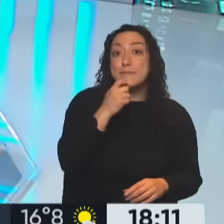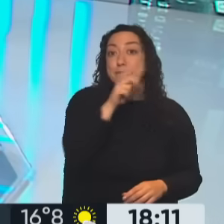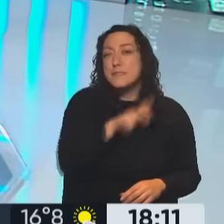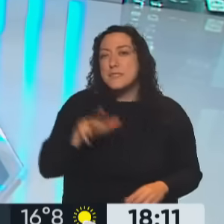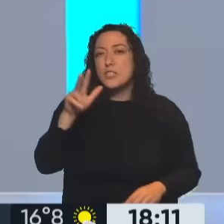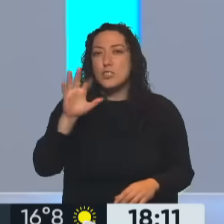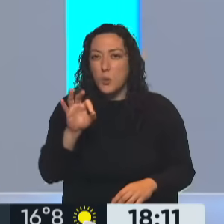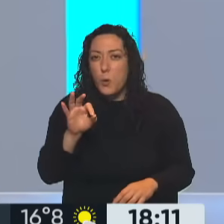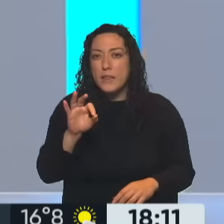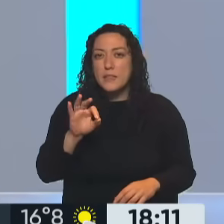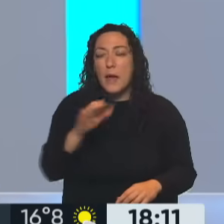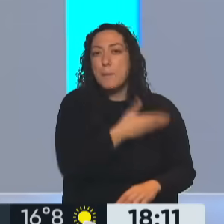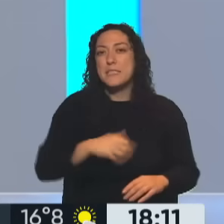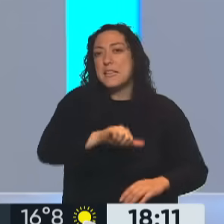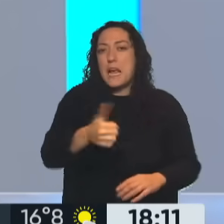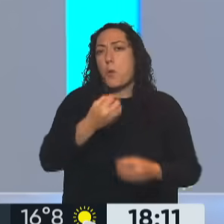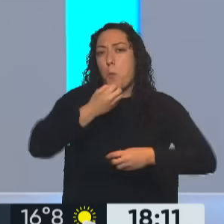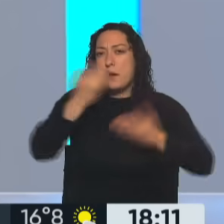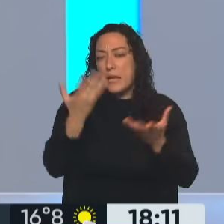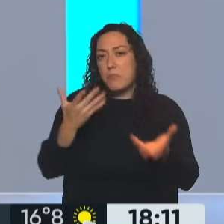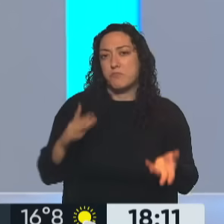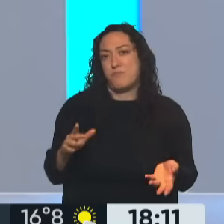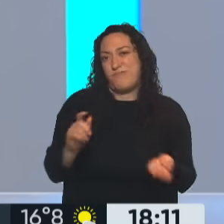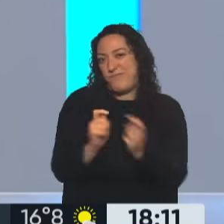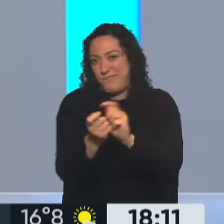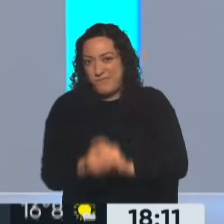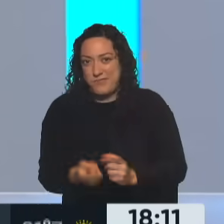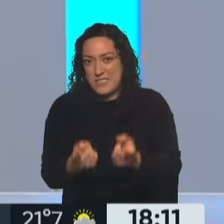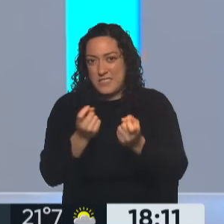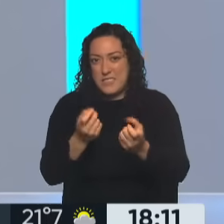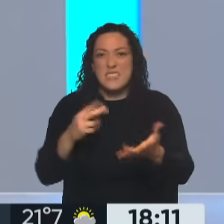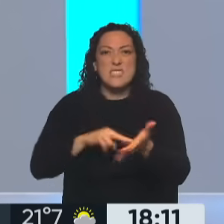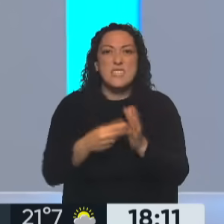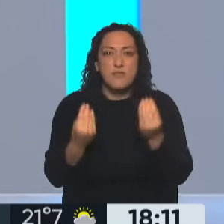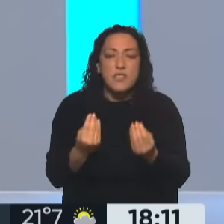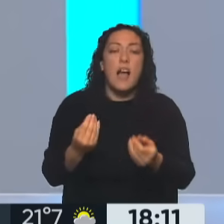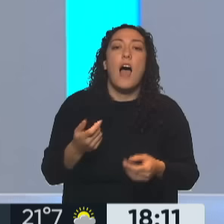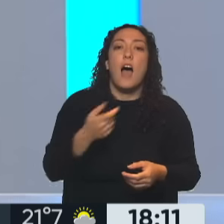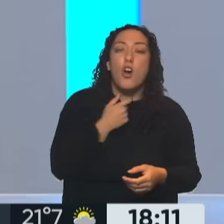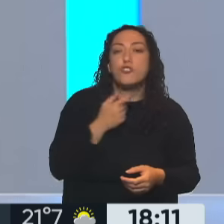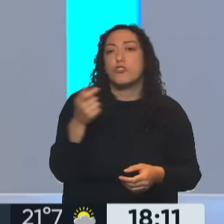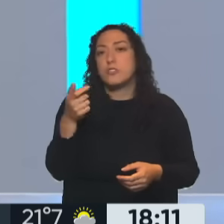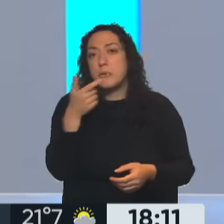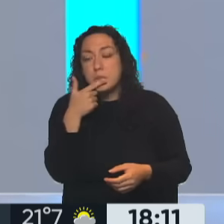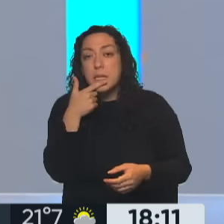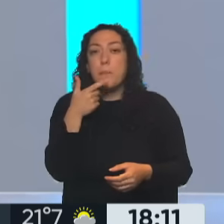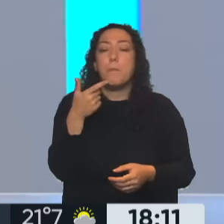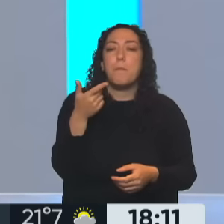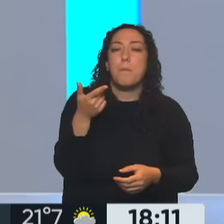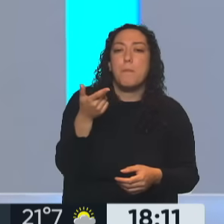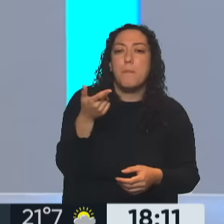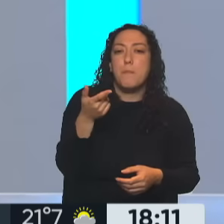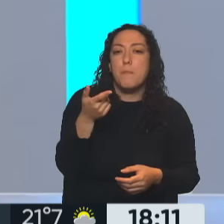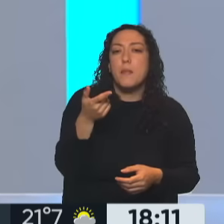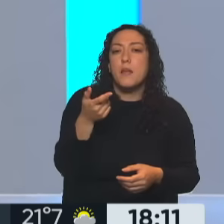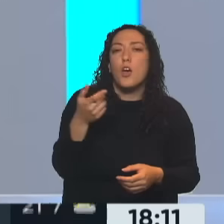cualquiera sea el que gane lo va a tener que ajustar, y esto quiere decir incorporarle la inflación de agosto, la inflación de septiembre, más la inflación que se